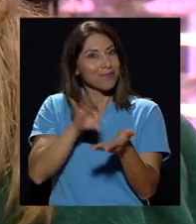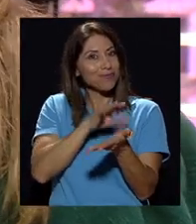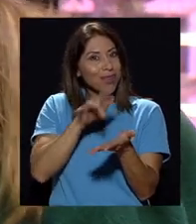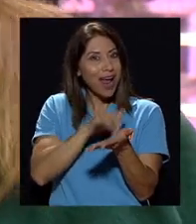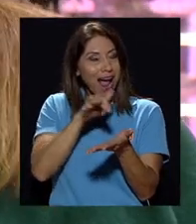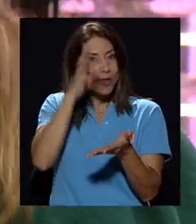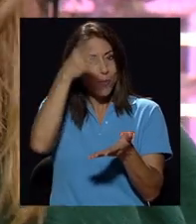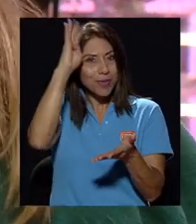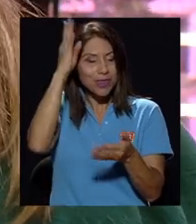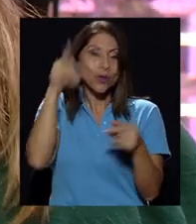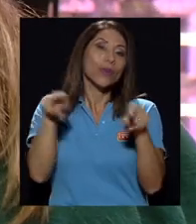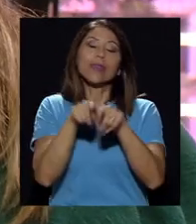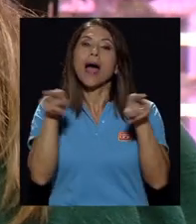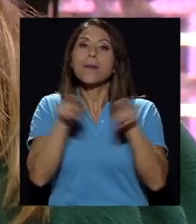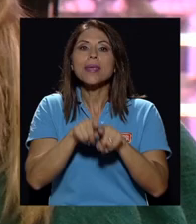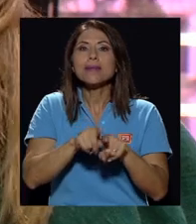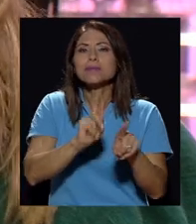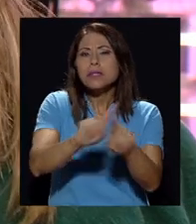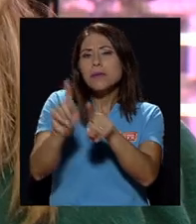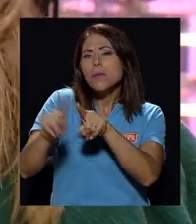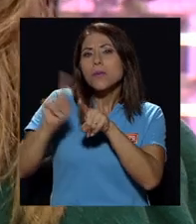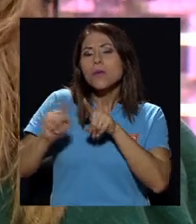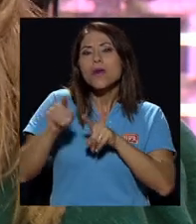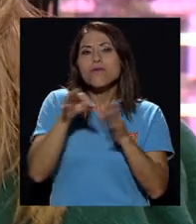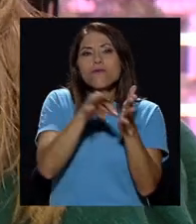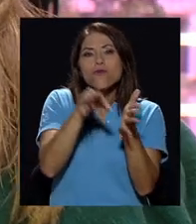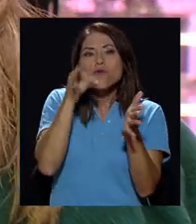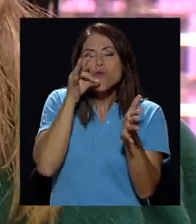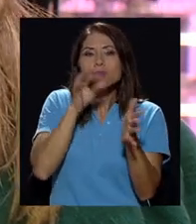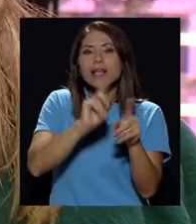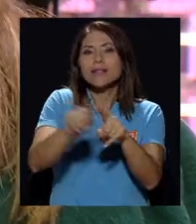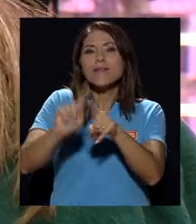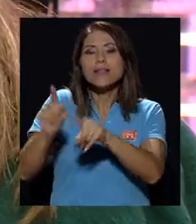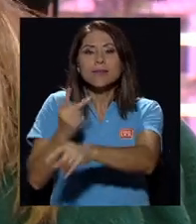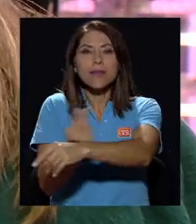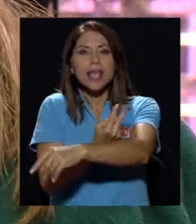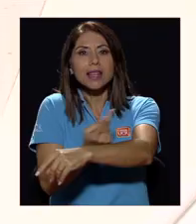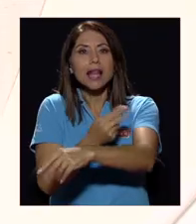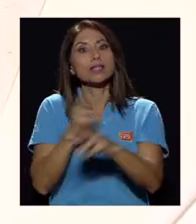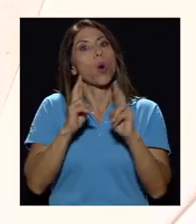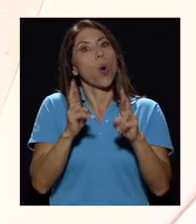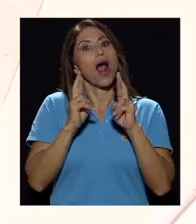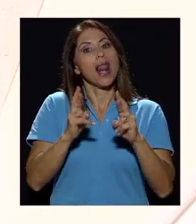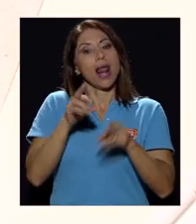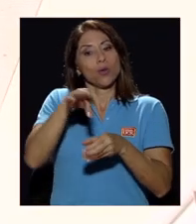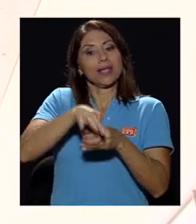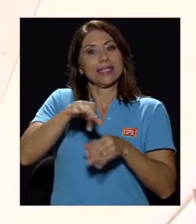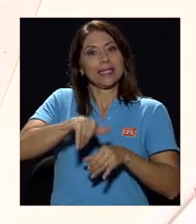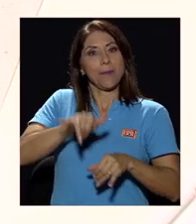Consumir también la variedad que tenemos de frutas y vegetales, ojalá si se logra el consumo local.